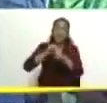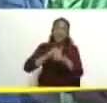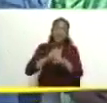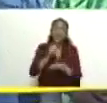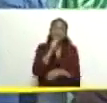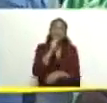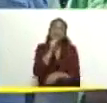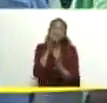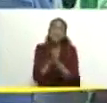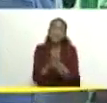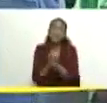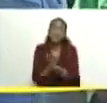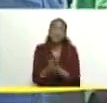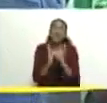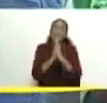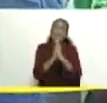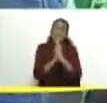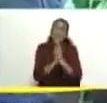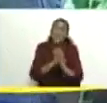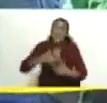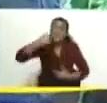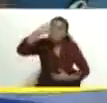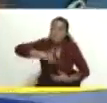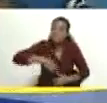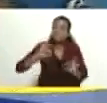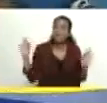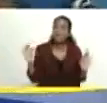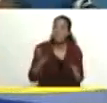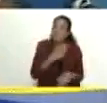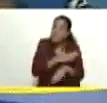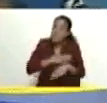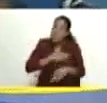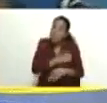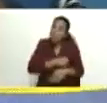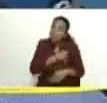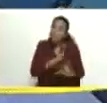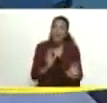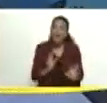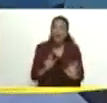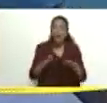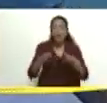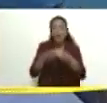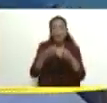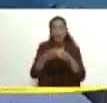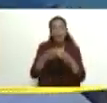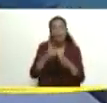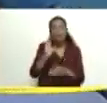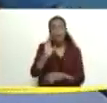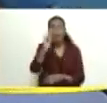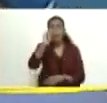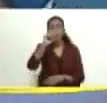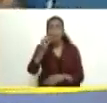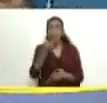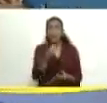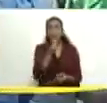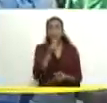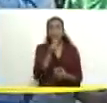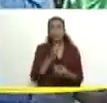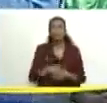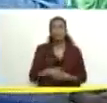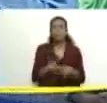¿Qué ibas a solicitar? Miren, me voy a atrever a hacerlo. Tenemos acá un espacio en Economato de hace unos buenos años. ¿Qué es